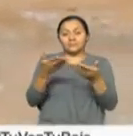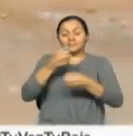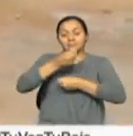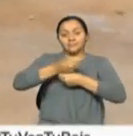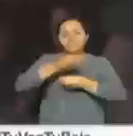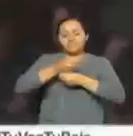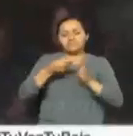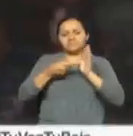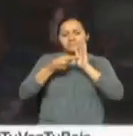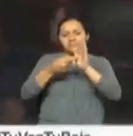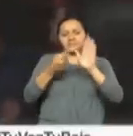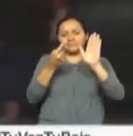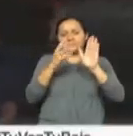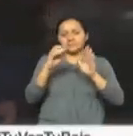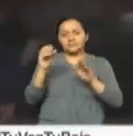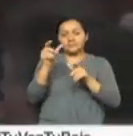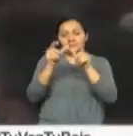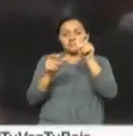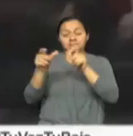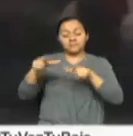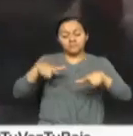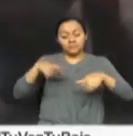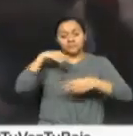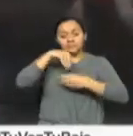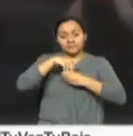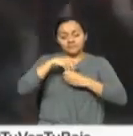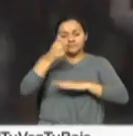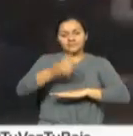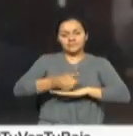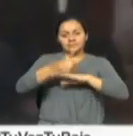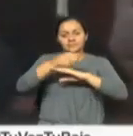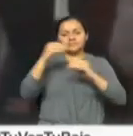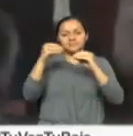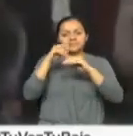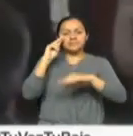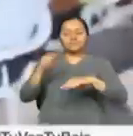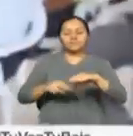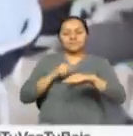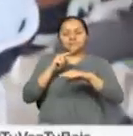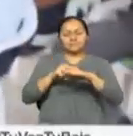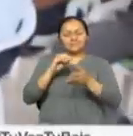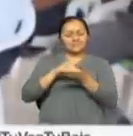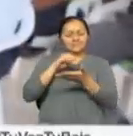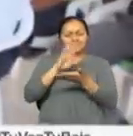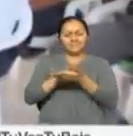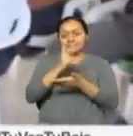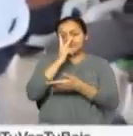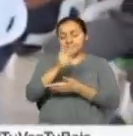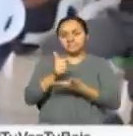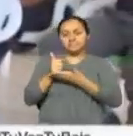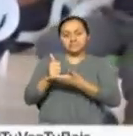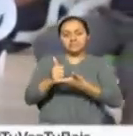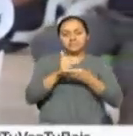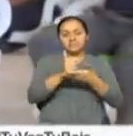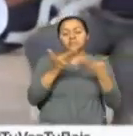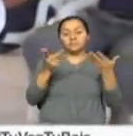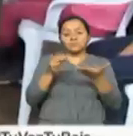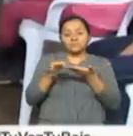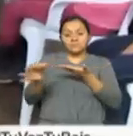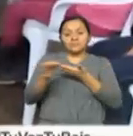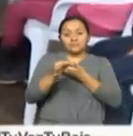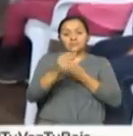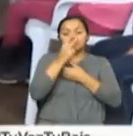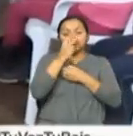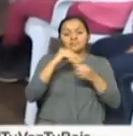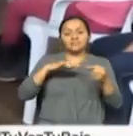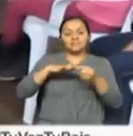presentes 600 personas de la zona y autoridades locales y nacionales, quienes recalcaron en el beneficio que reciben las poblaciones del área